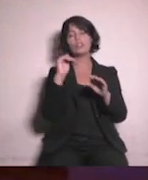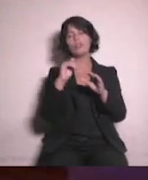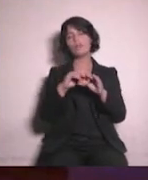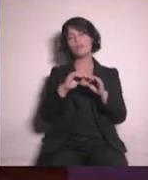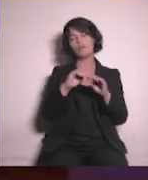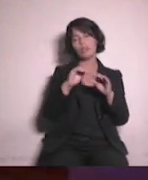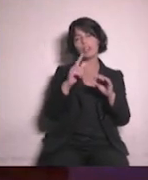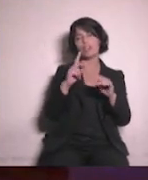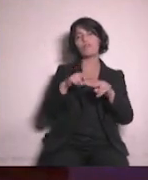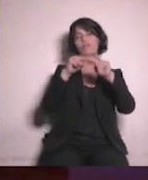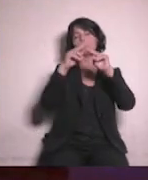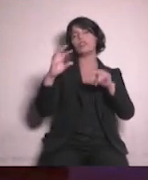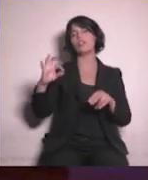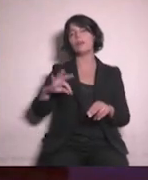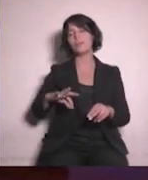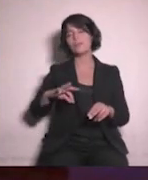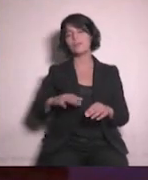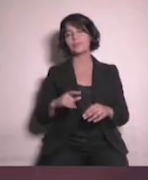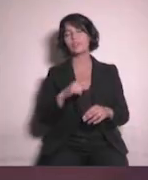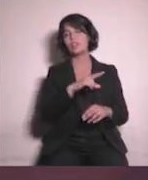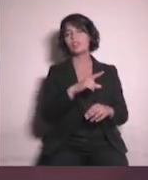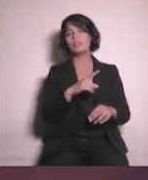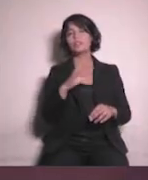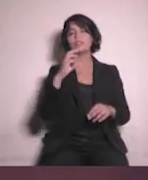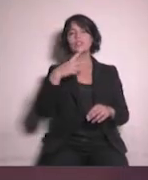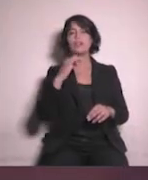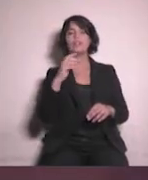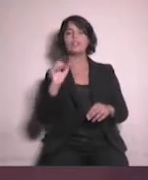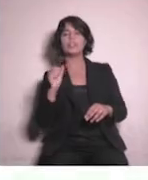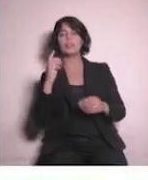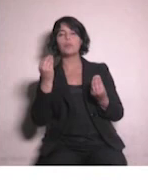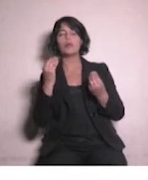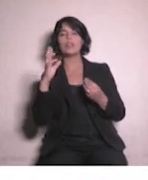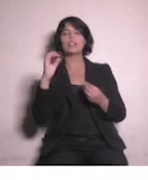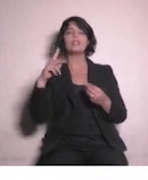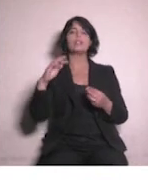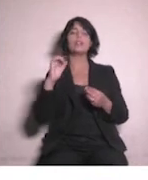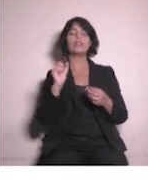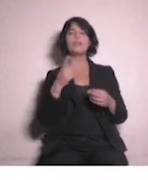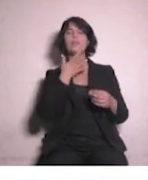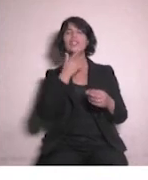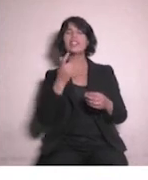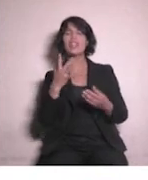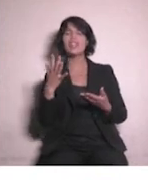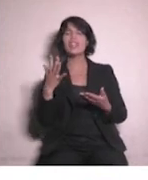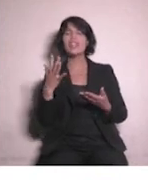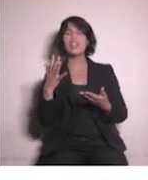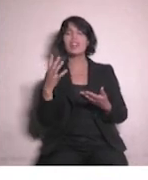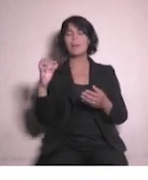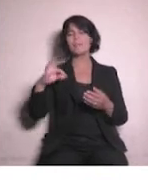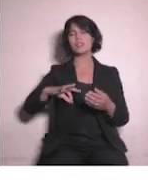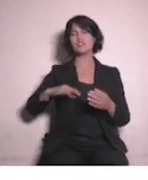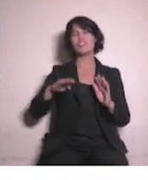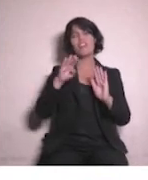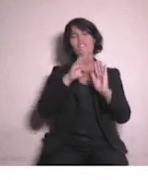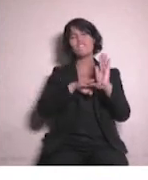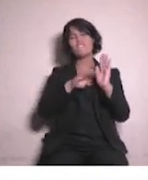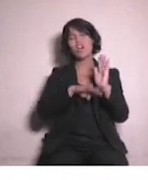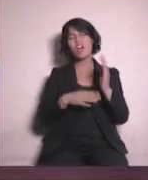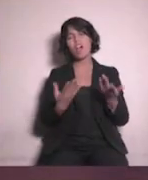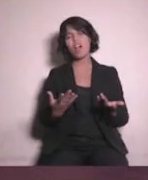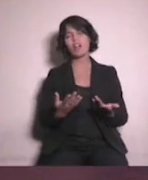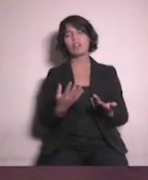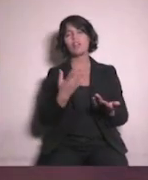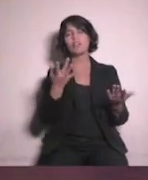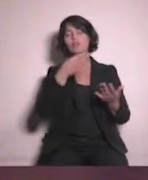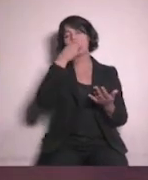La tercera pregunta que hemos recibido, si Habitat tiene siempre buena rentabilidad, ¿por qué las pensiones son tan bajas? Bueno, tal